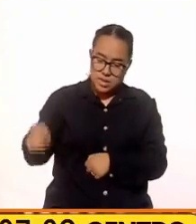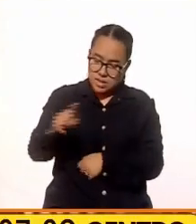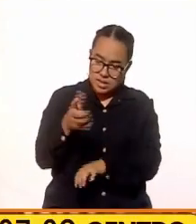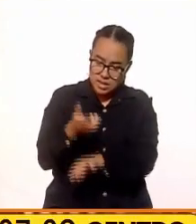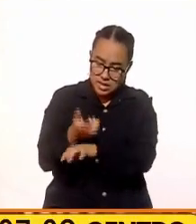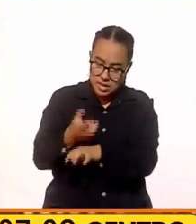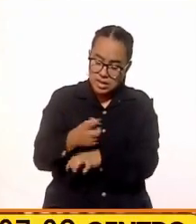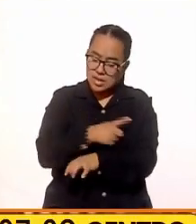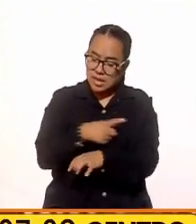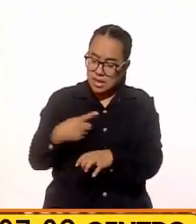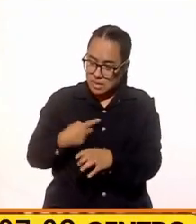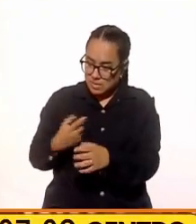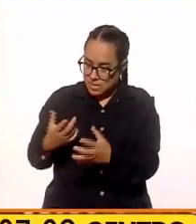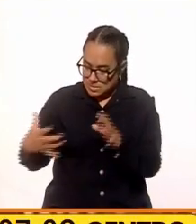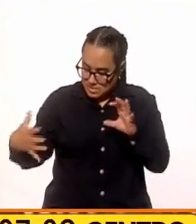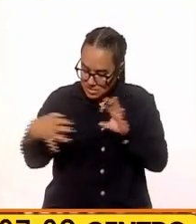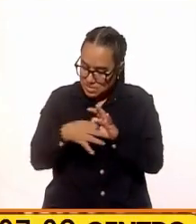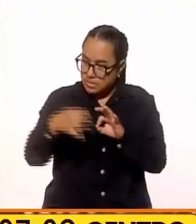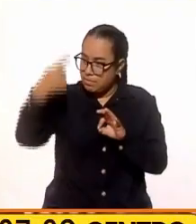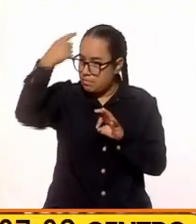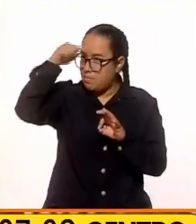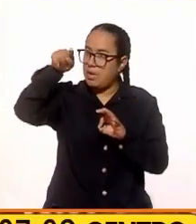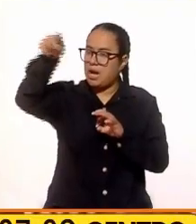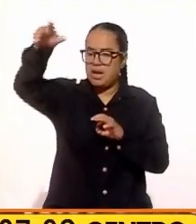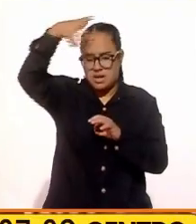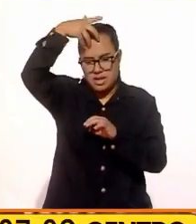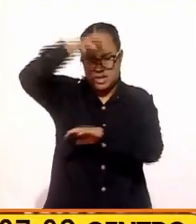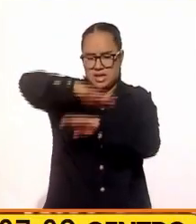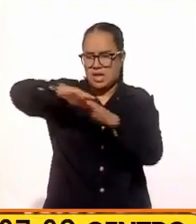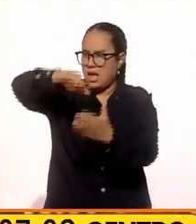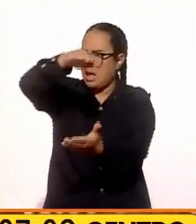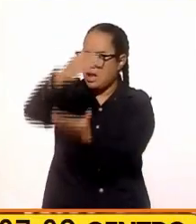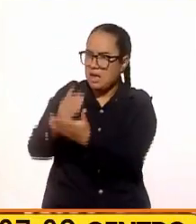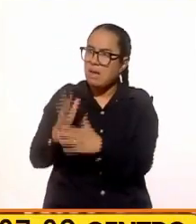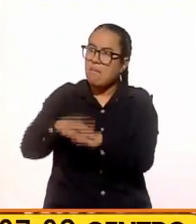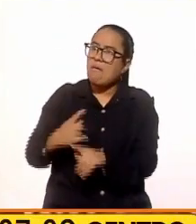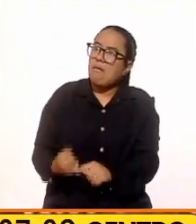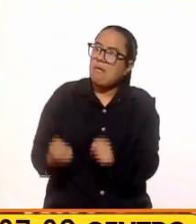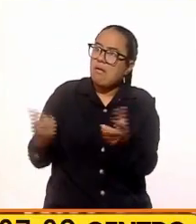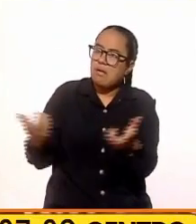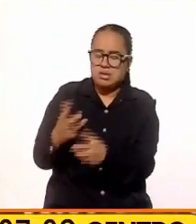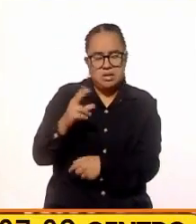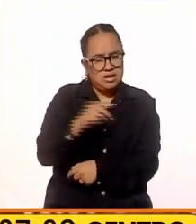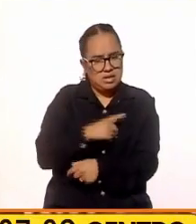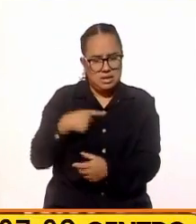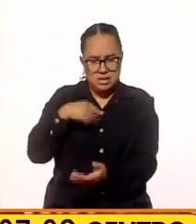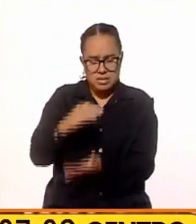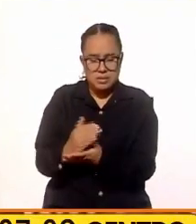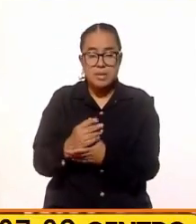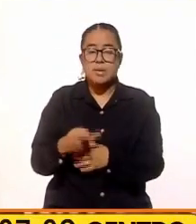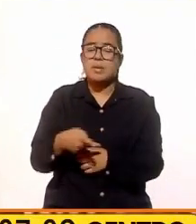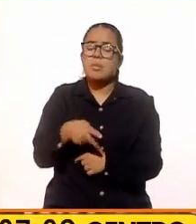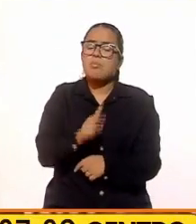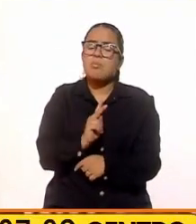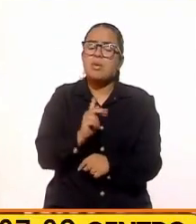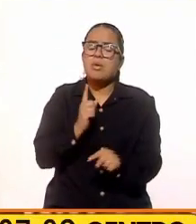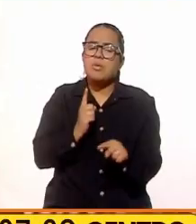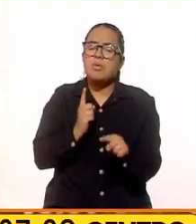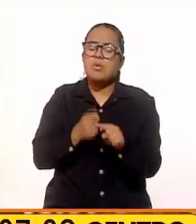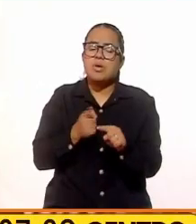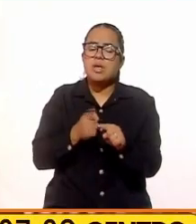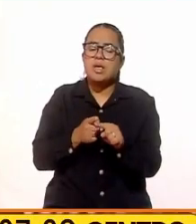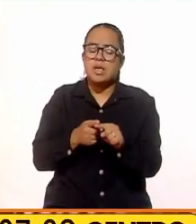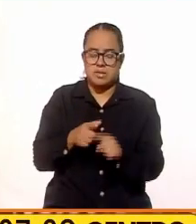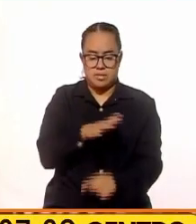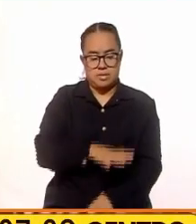para frenar a Donald Trump. Esta escalada es inaceptable, pero quien tiene un poco mayor de influencia es, por supuesto,